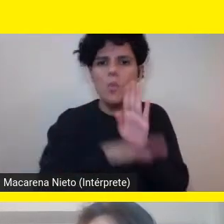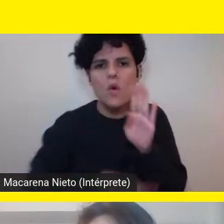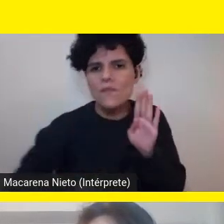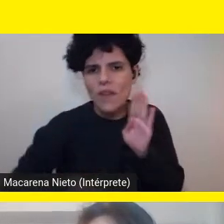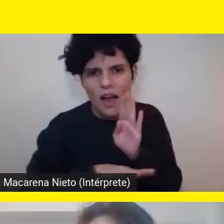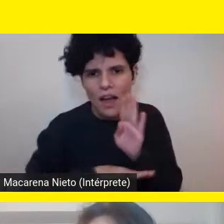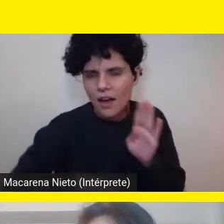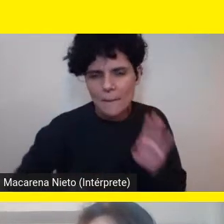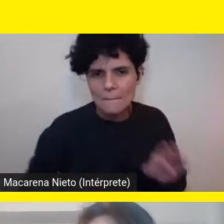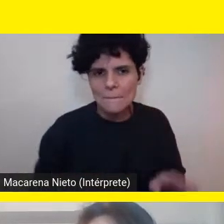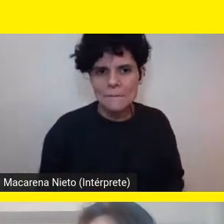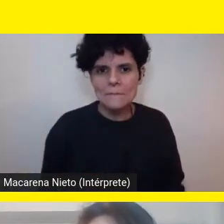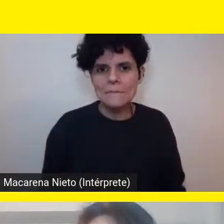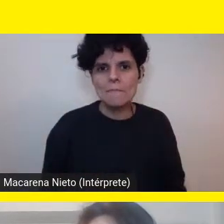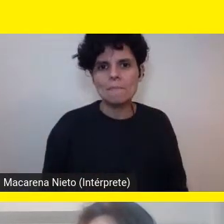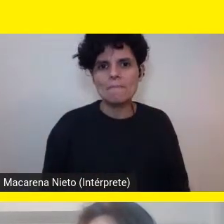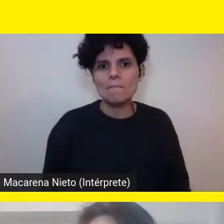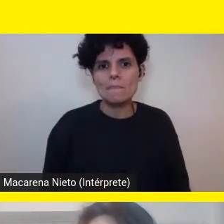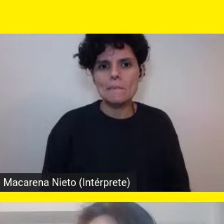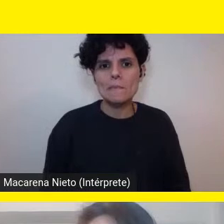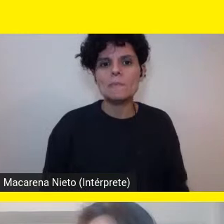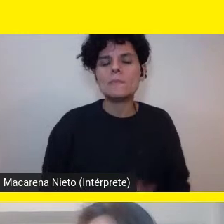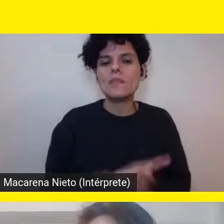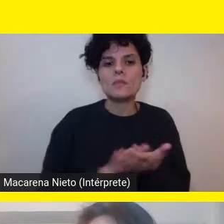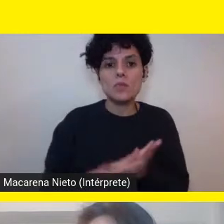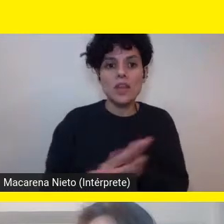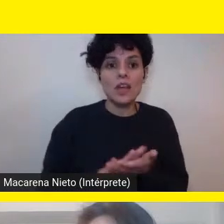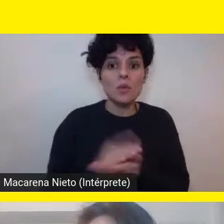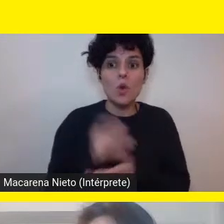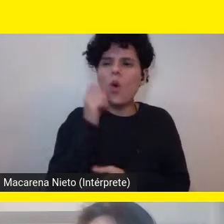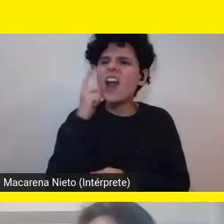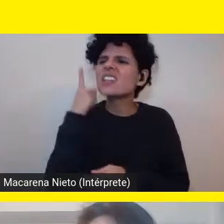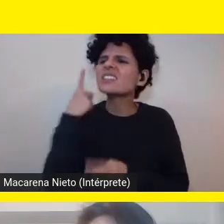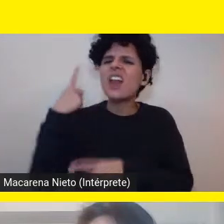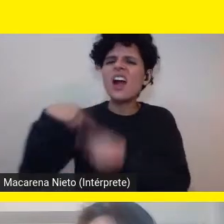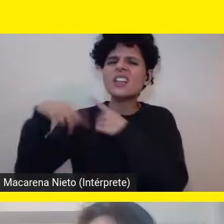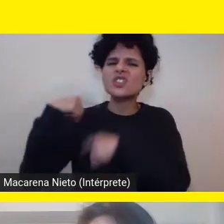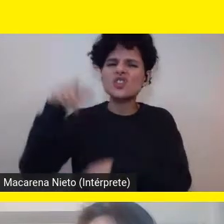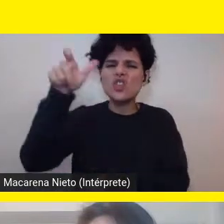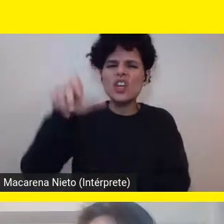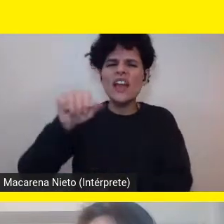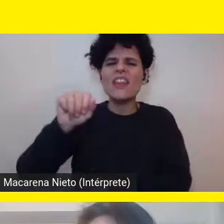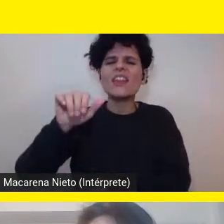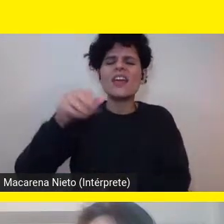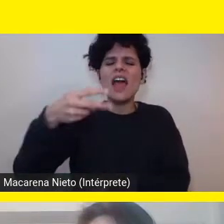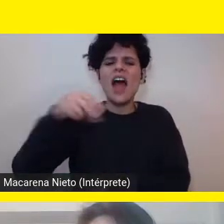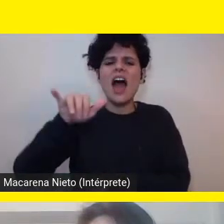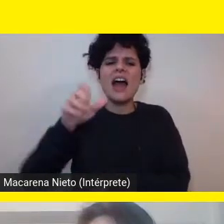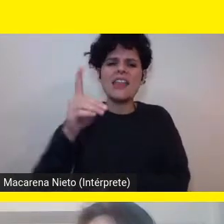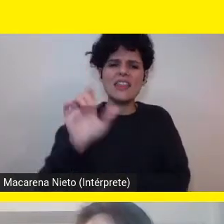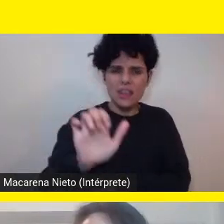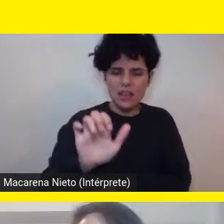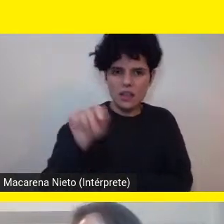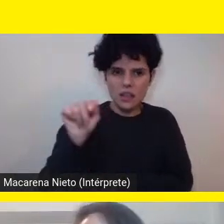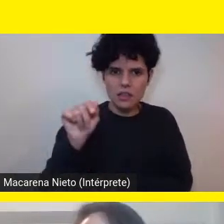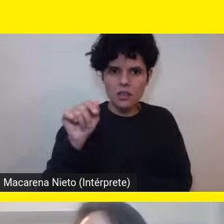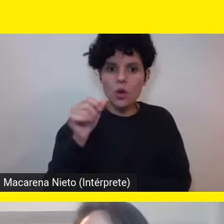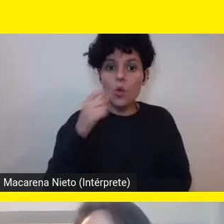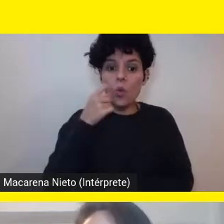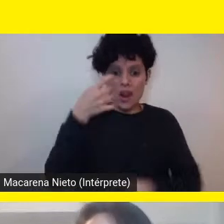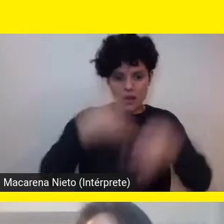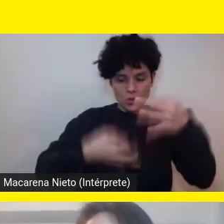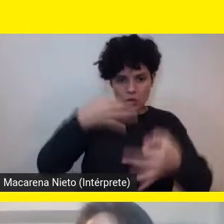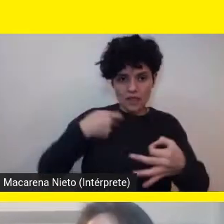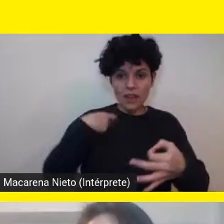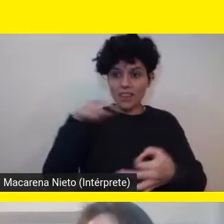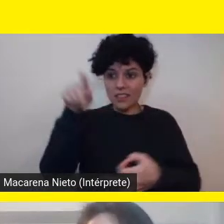Si uno conoce los antecedentes de hecho del caso que afectó a Aide, a mi juicio, sin perjuicio de que la calificación jurídica de estos delitos, de